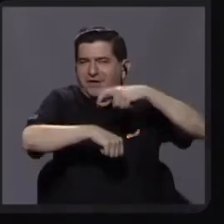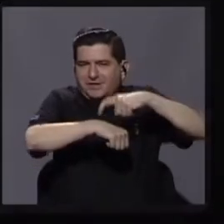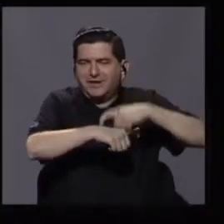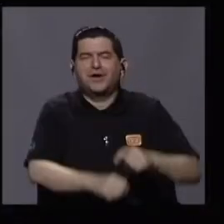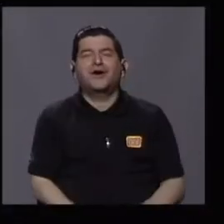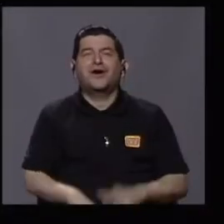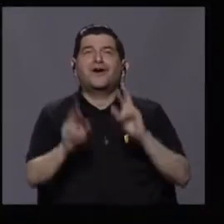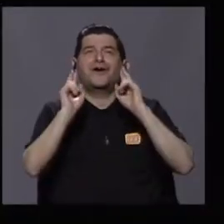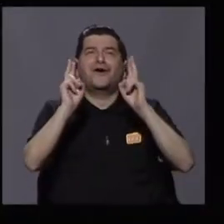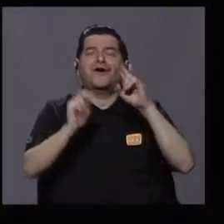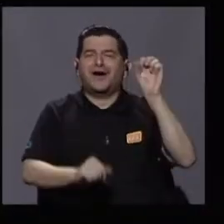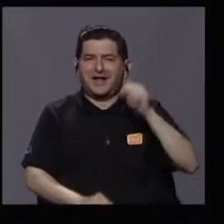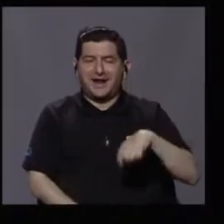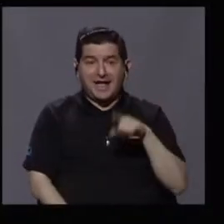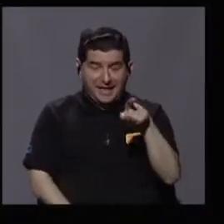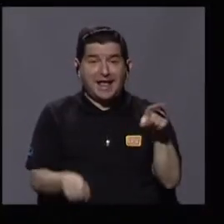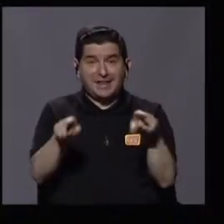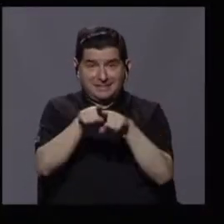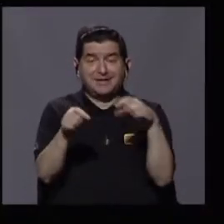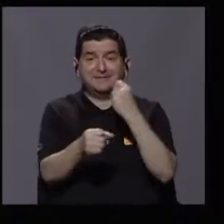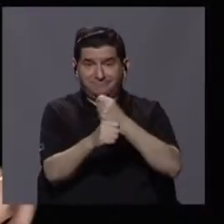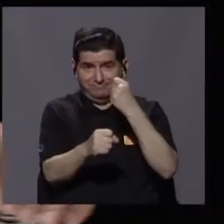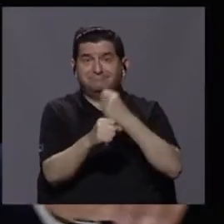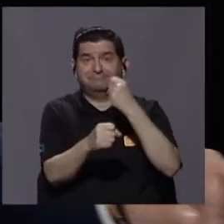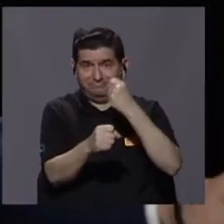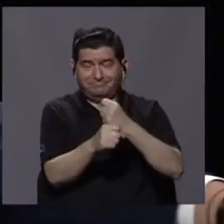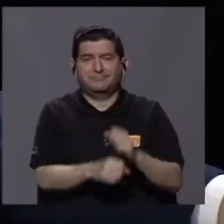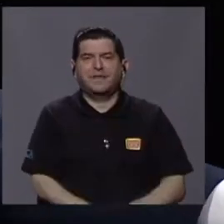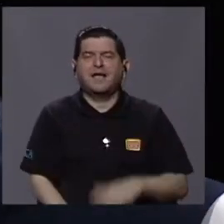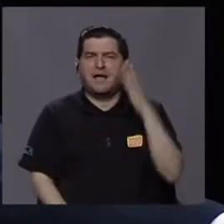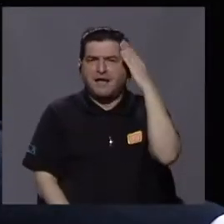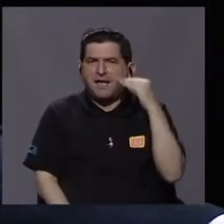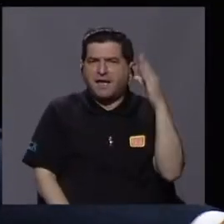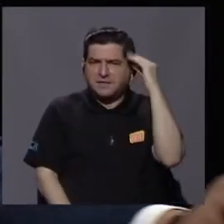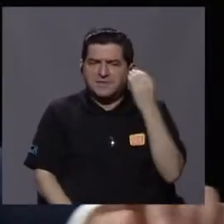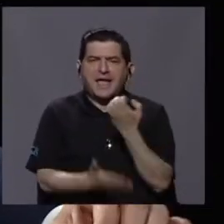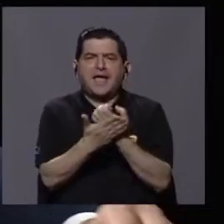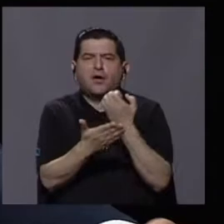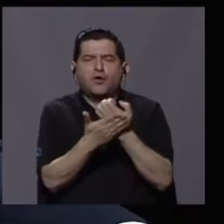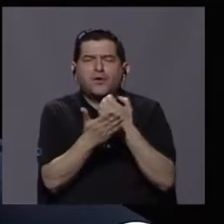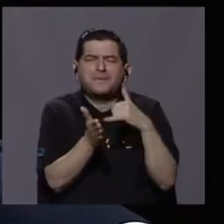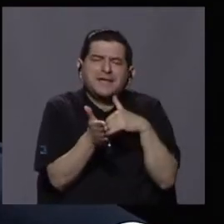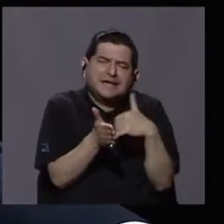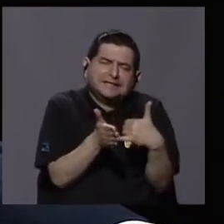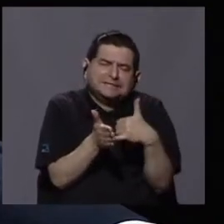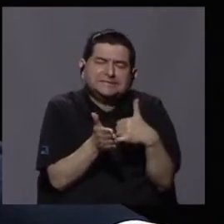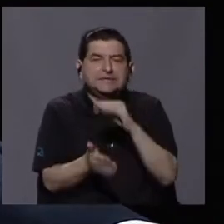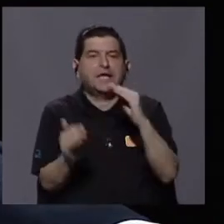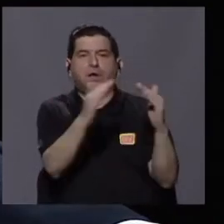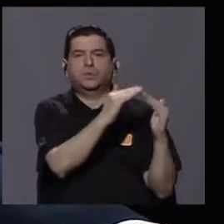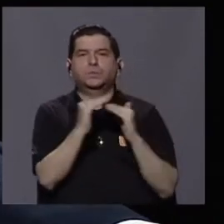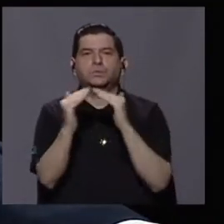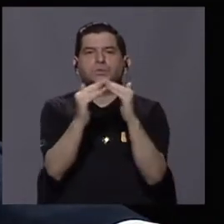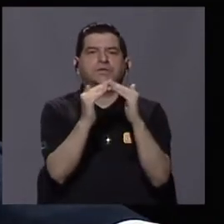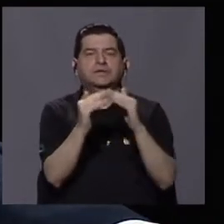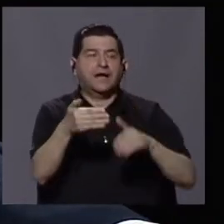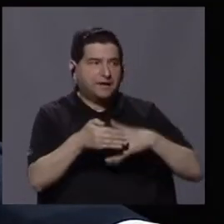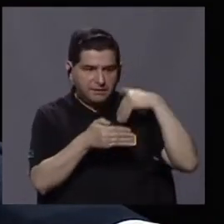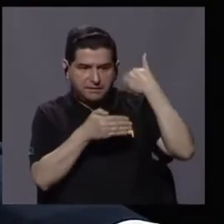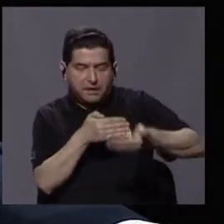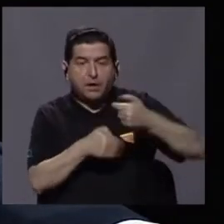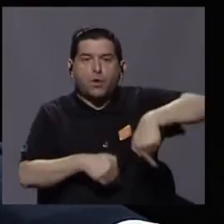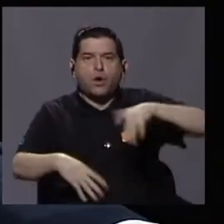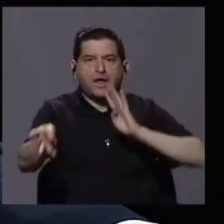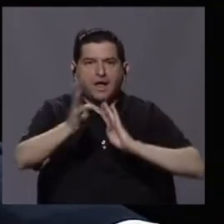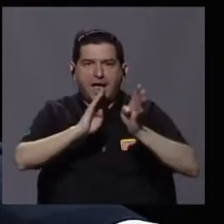sí don julio también ha trabajado mucho con experiencias en economías frágiles y comunitarias y es a partir de ahí que hoy vamos